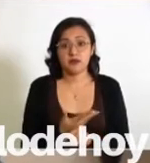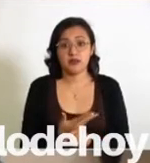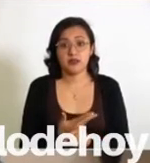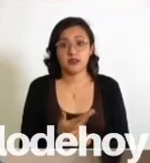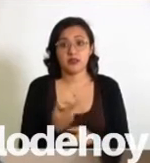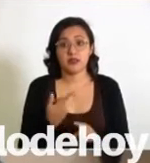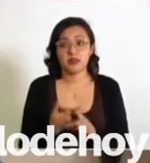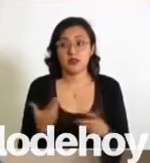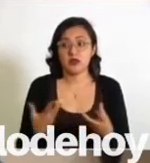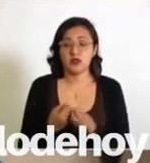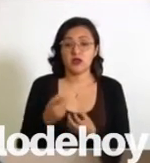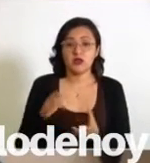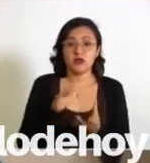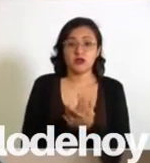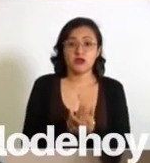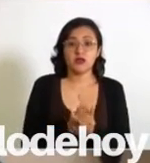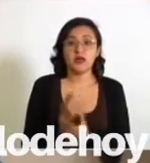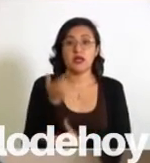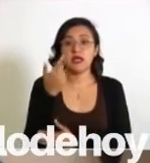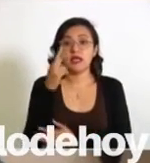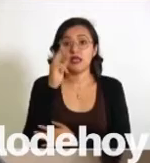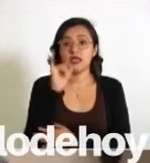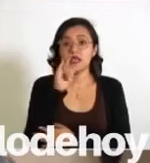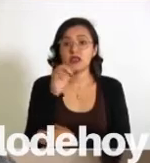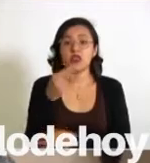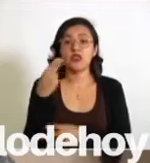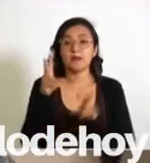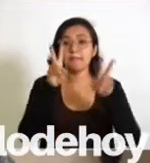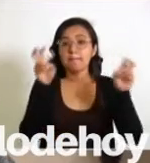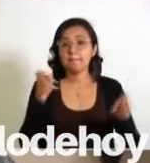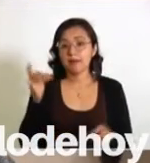la esposa del grillo la llamada patrona carolina